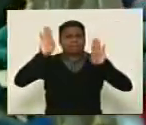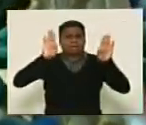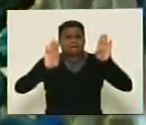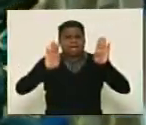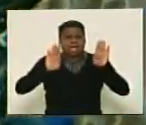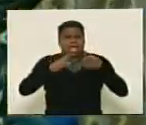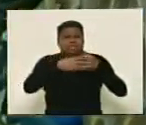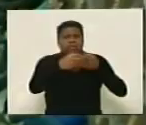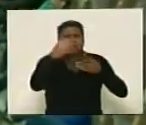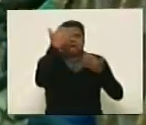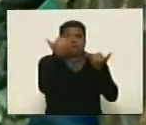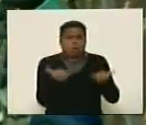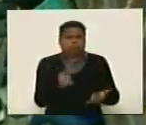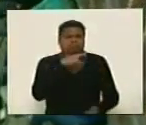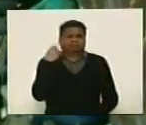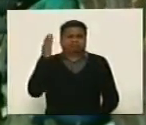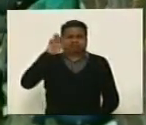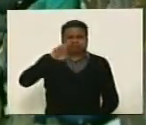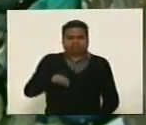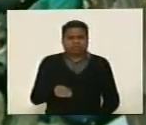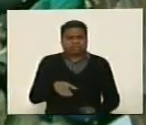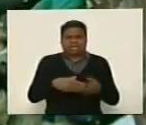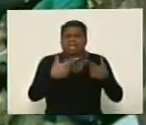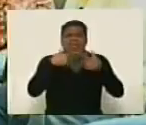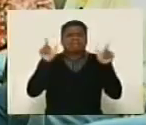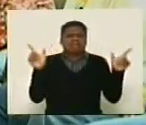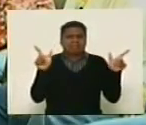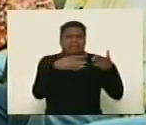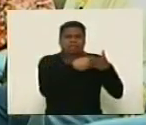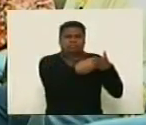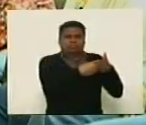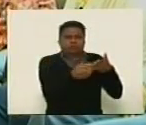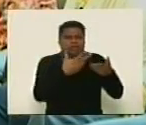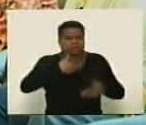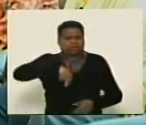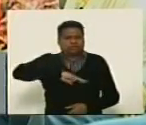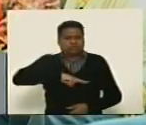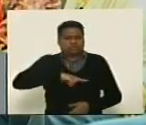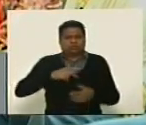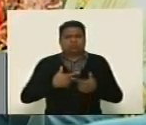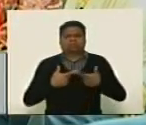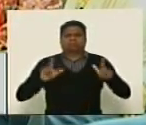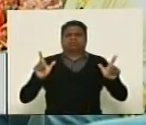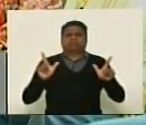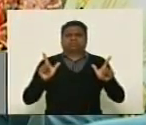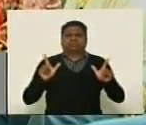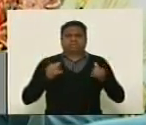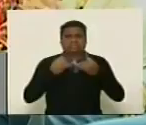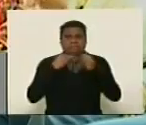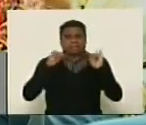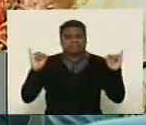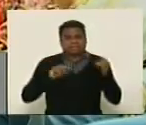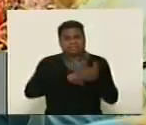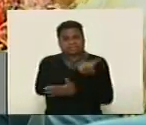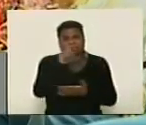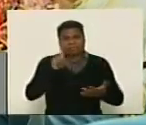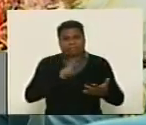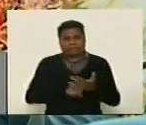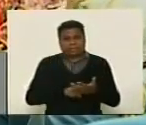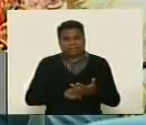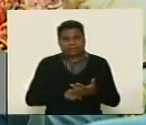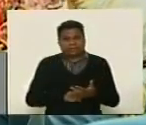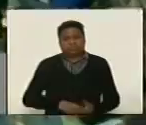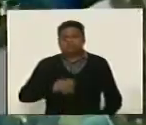murió, que nos liberamos de él, que vamos a hacer seguir siendo un país soberano e independiente, donde no